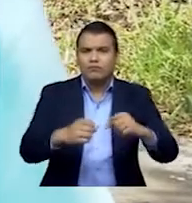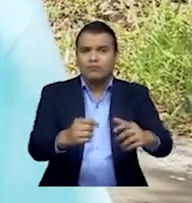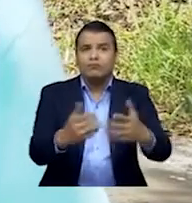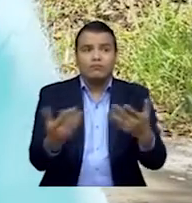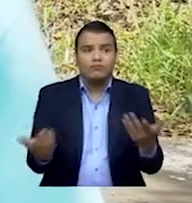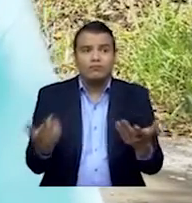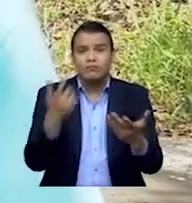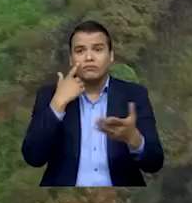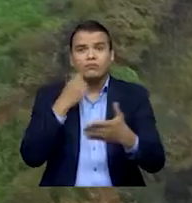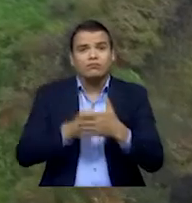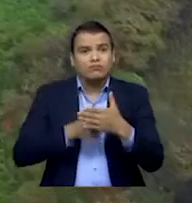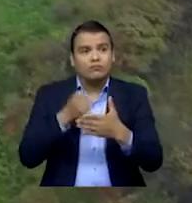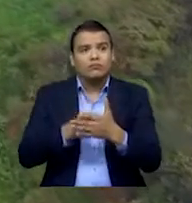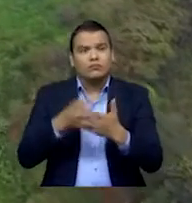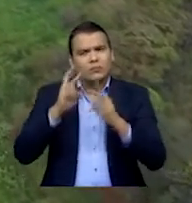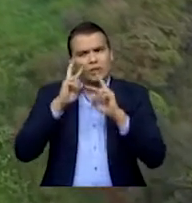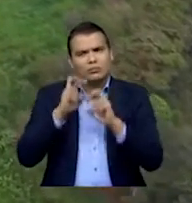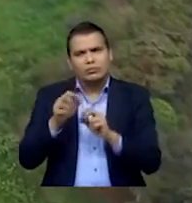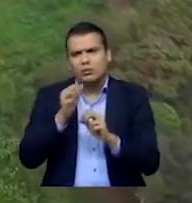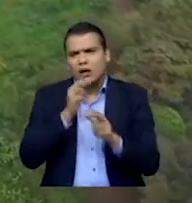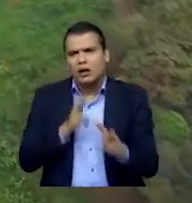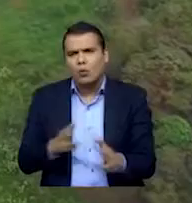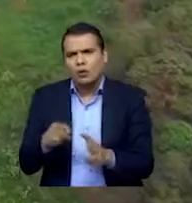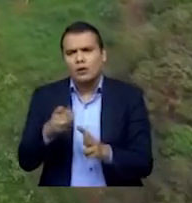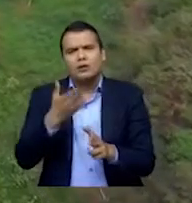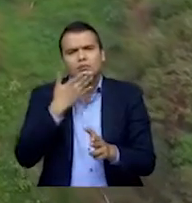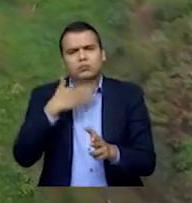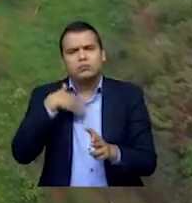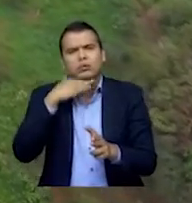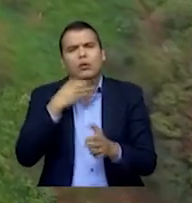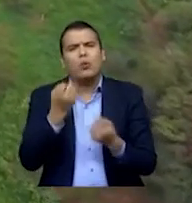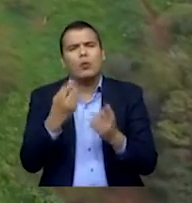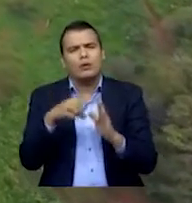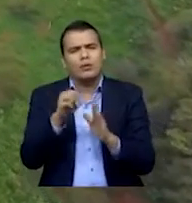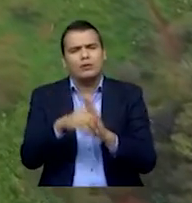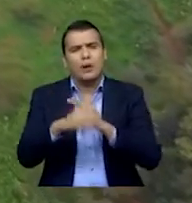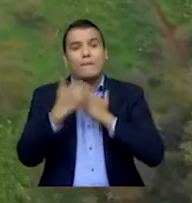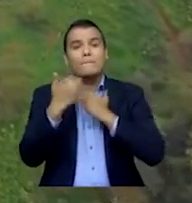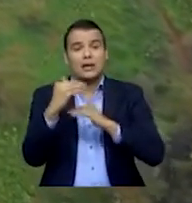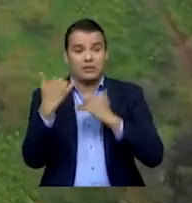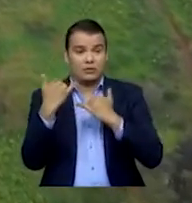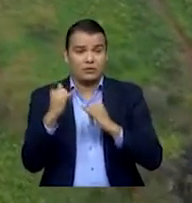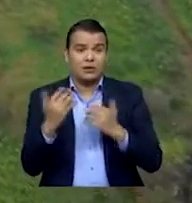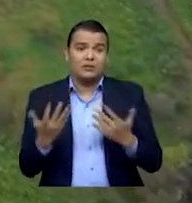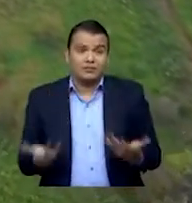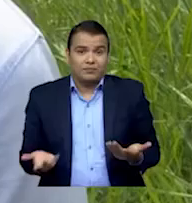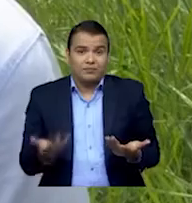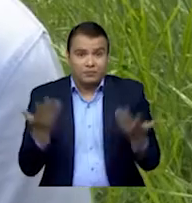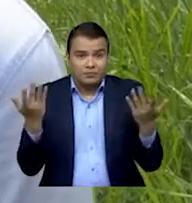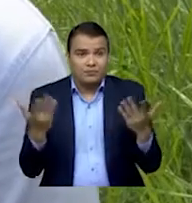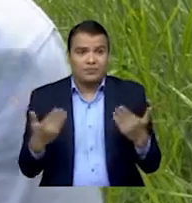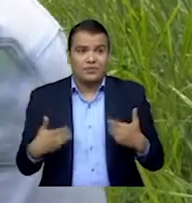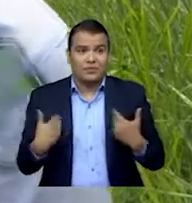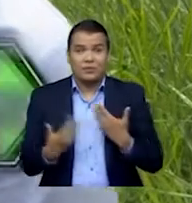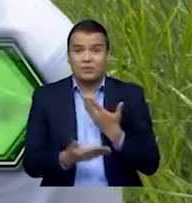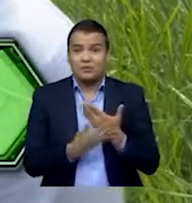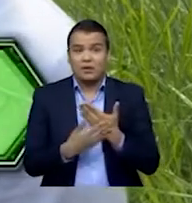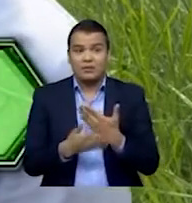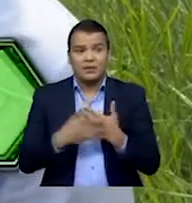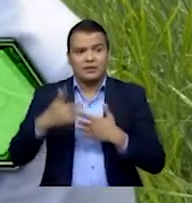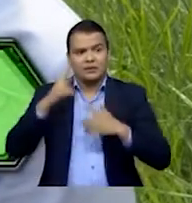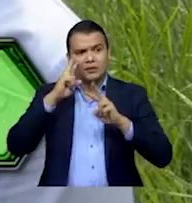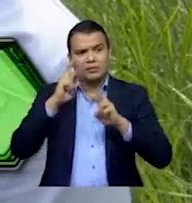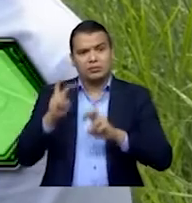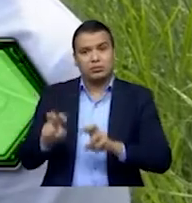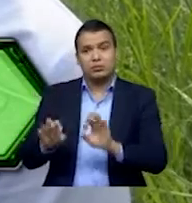francés pueda tener un estudio de capacidad de carga estamos súper contentos porque pan se requiere de este tipo de